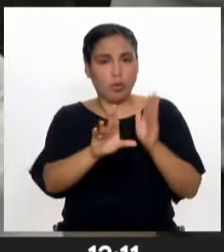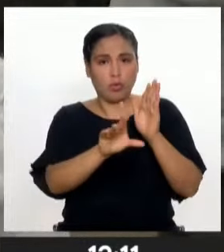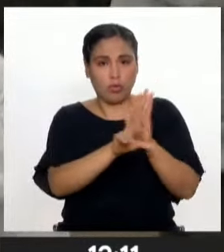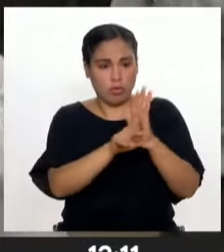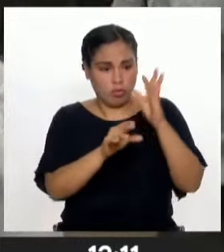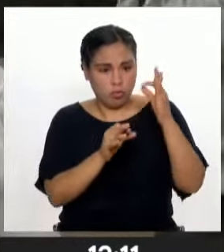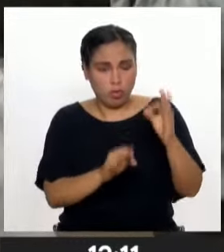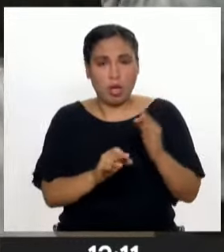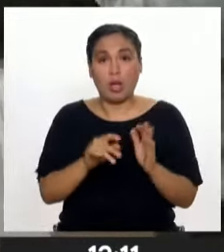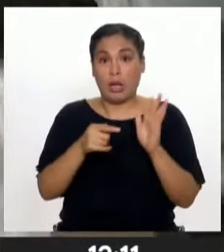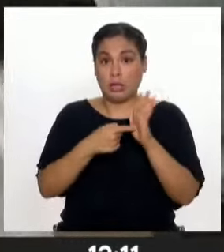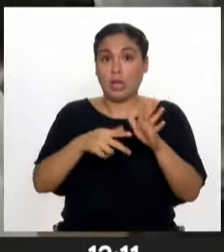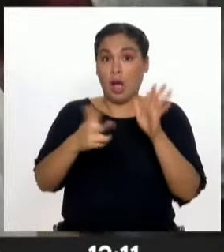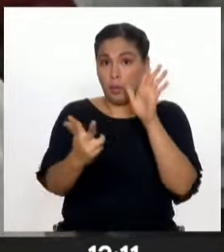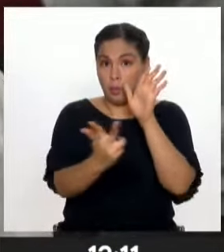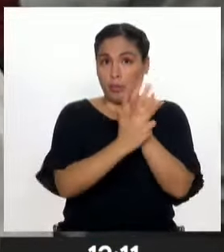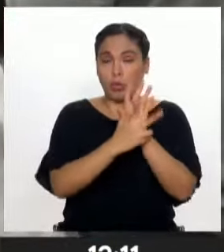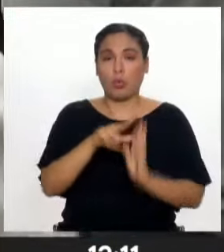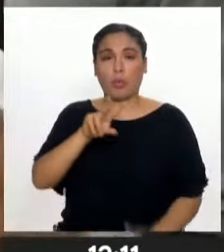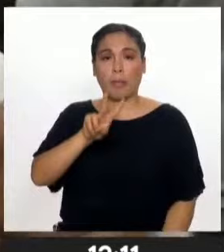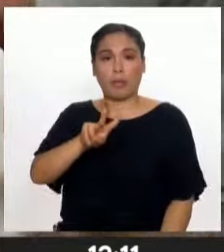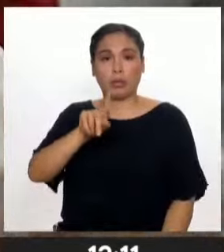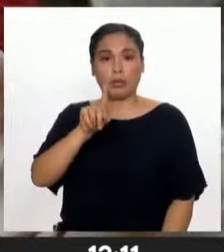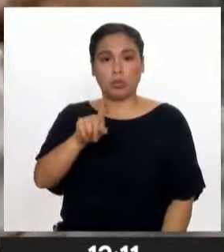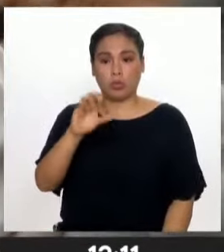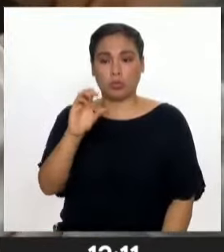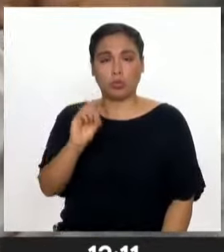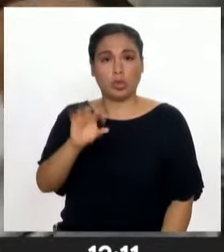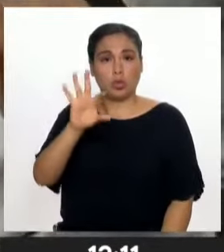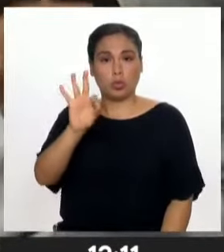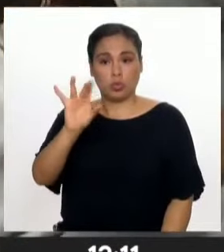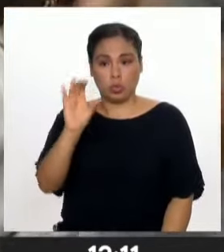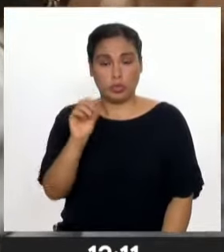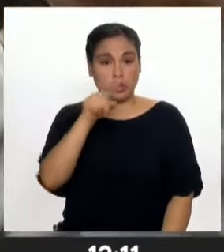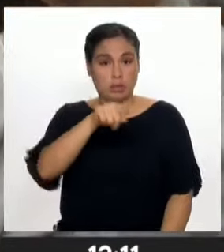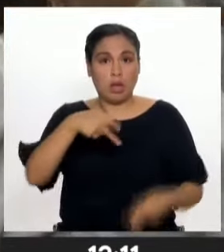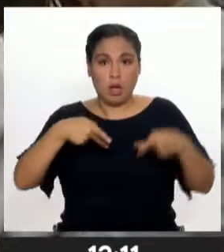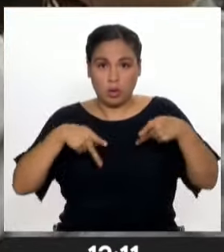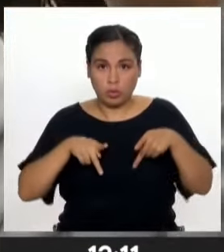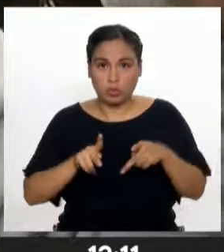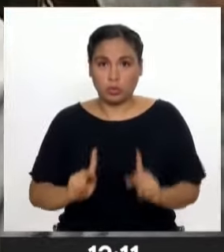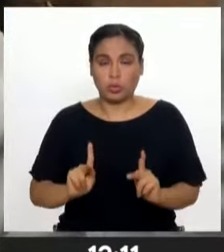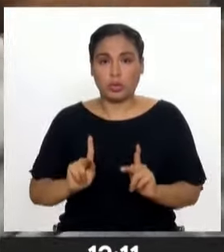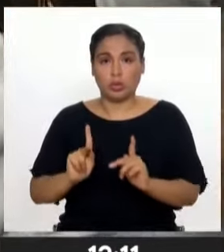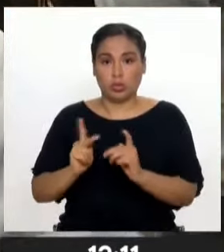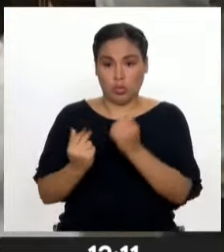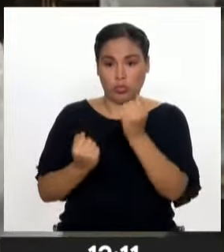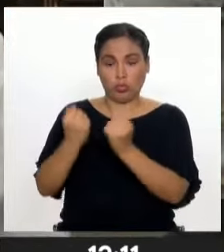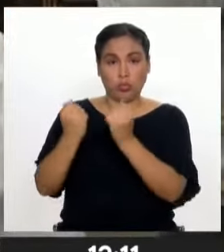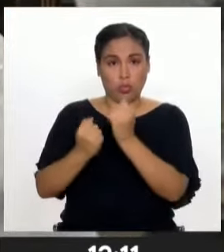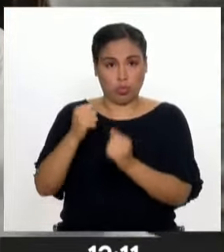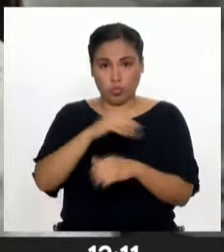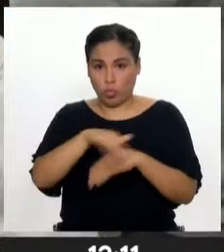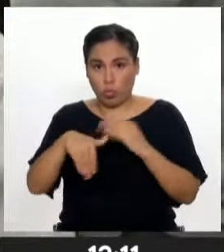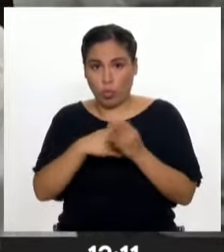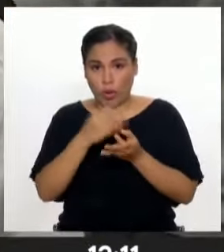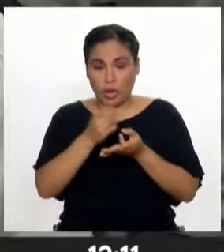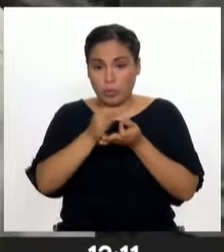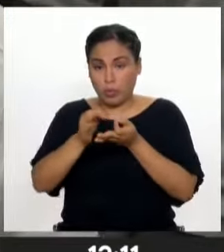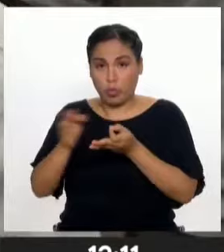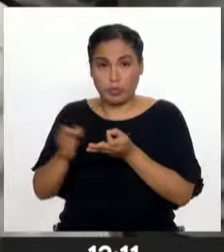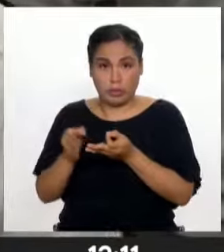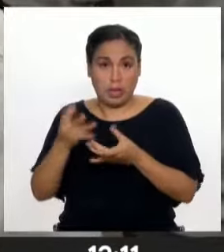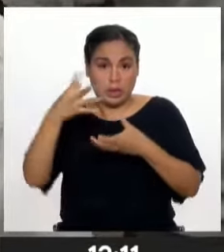la 21090, la cual autorizó lo que es el colectivo a nivel interprovincial, más no Lima y